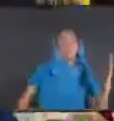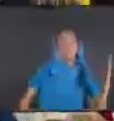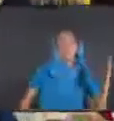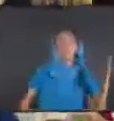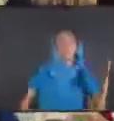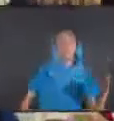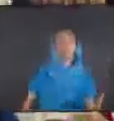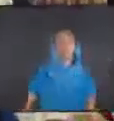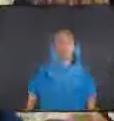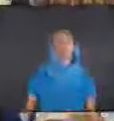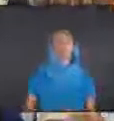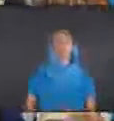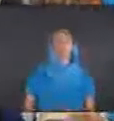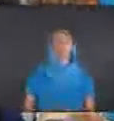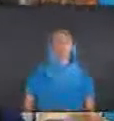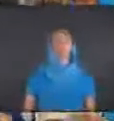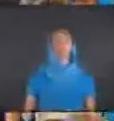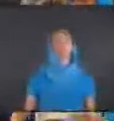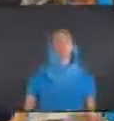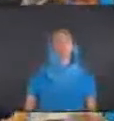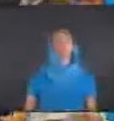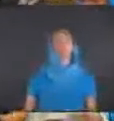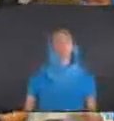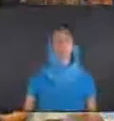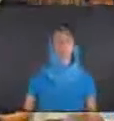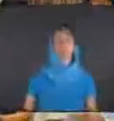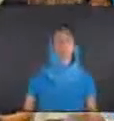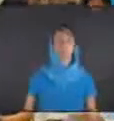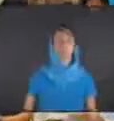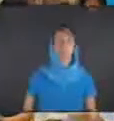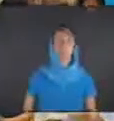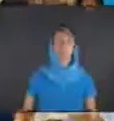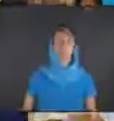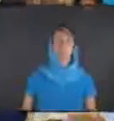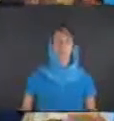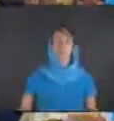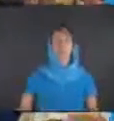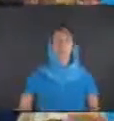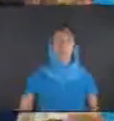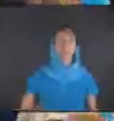por el reinicio. Tomemos ese pacto y ese reinicio.